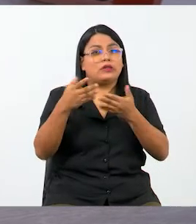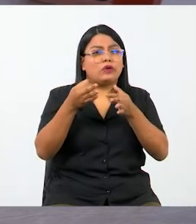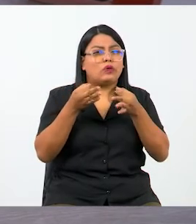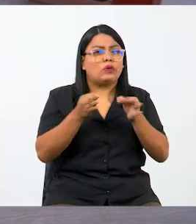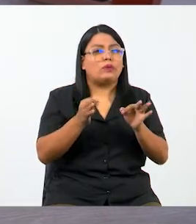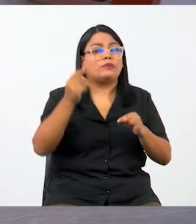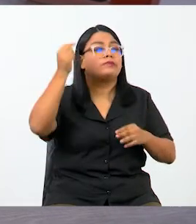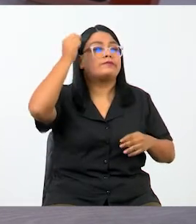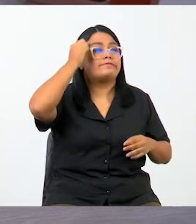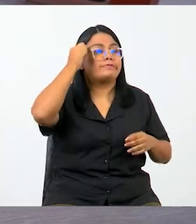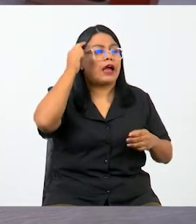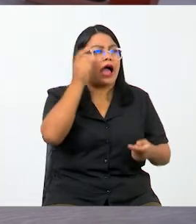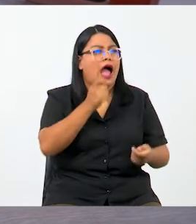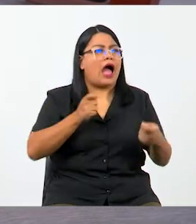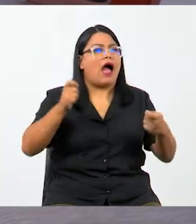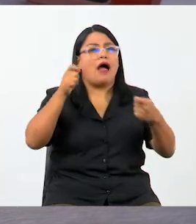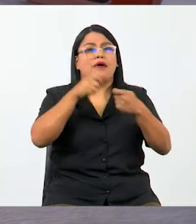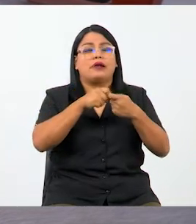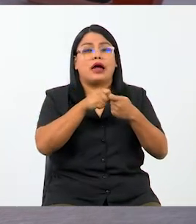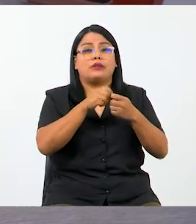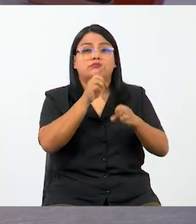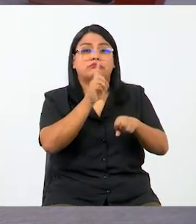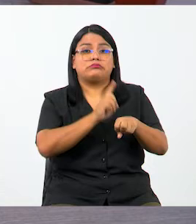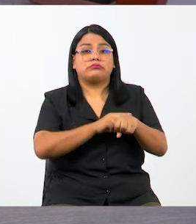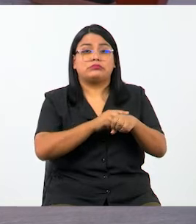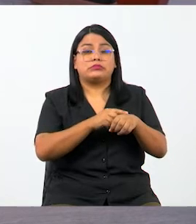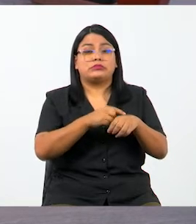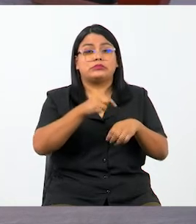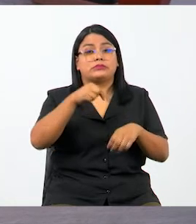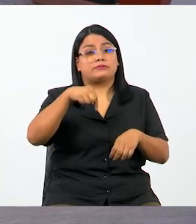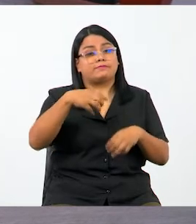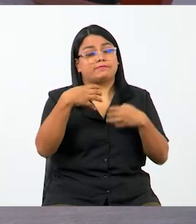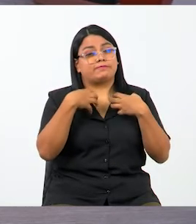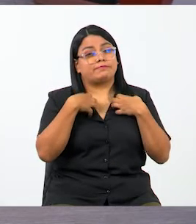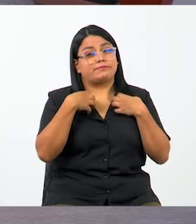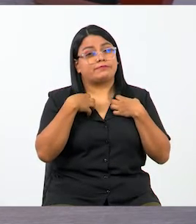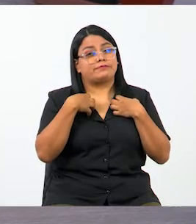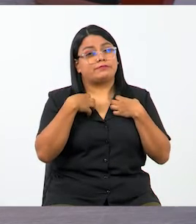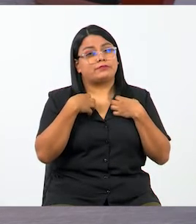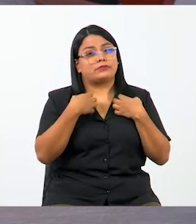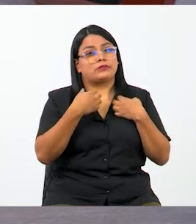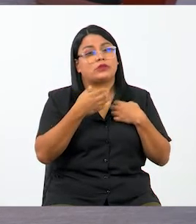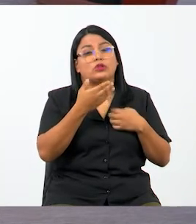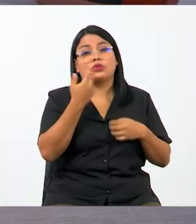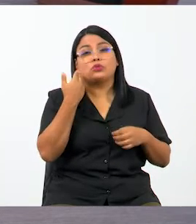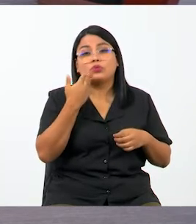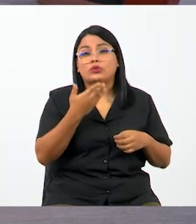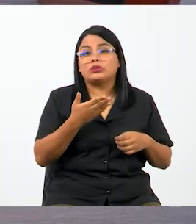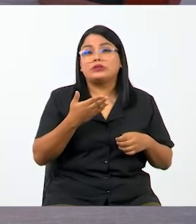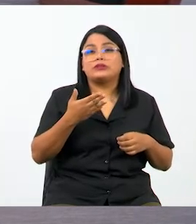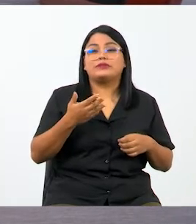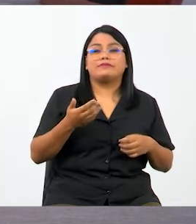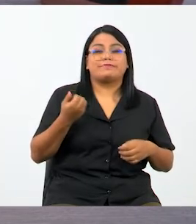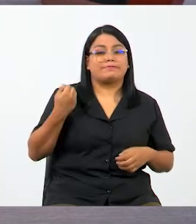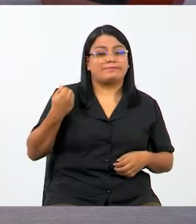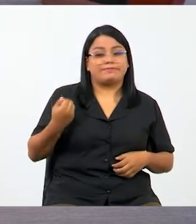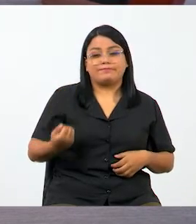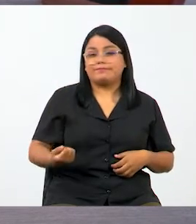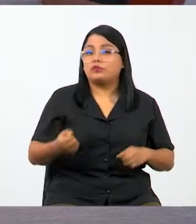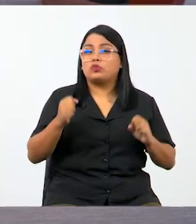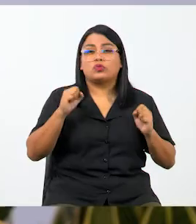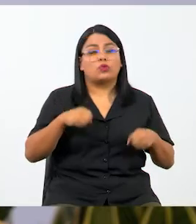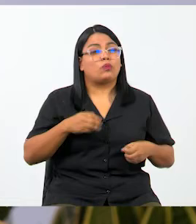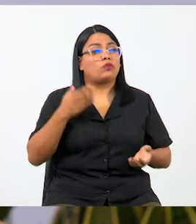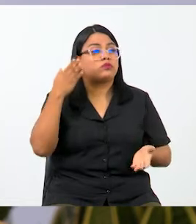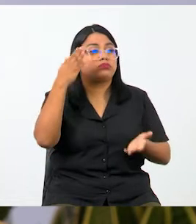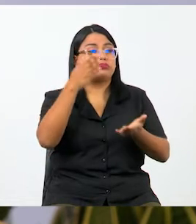para los momentos que vivimos hoy en día, es decir, situaciones en las que el estudiante no puede asistir al salón de clase y